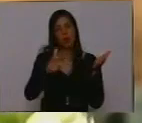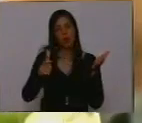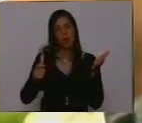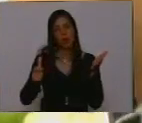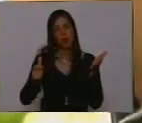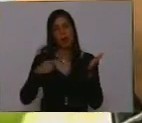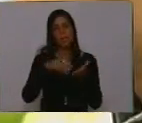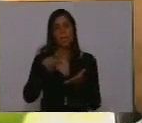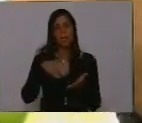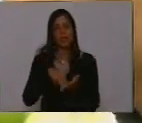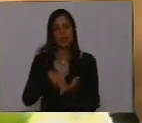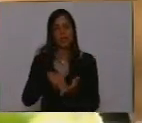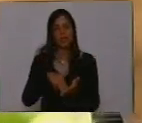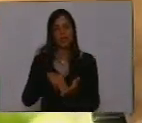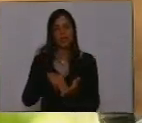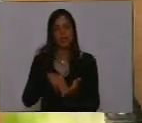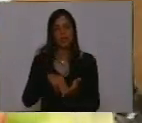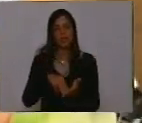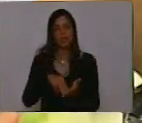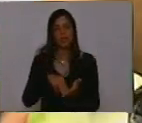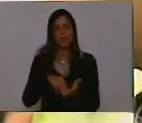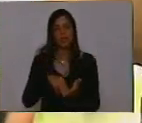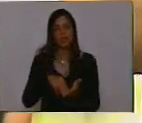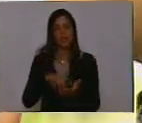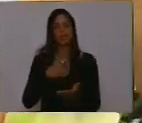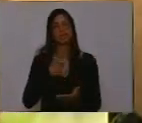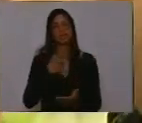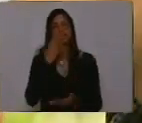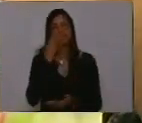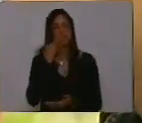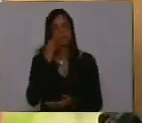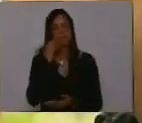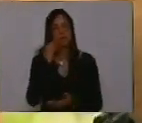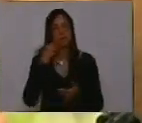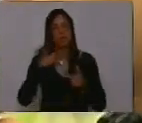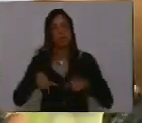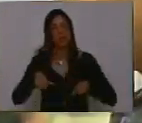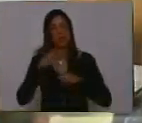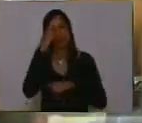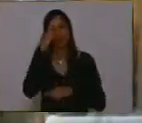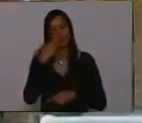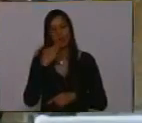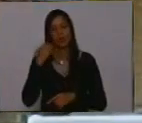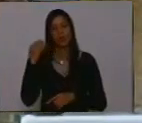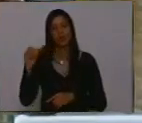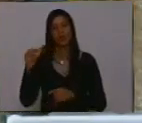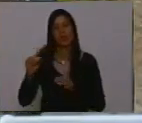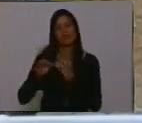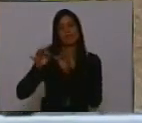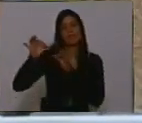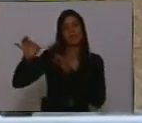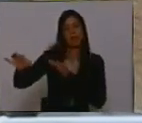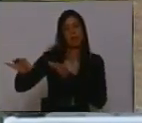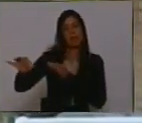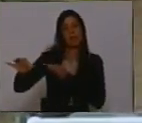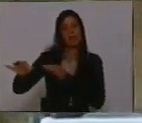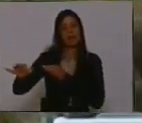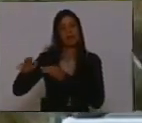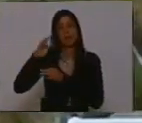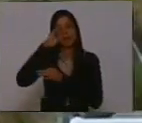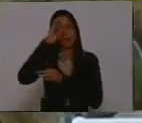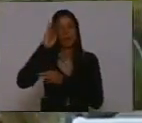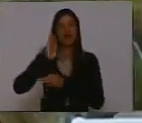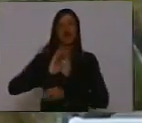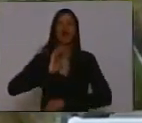a vivir de un espacio de ciudad dormitorio, y hablo del pueblo del Tuy. El pueblo tuyero fue destinado por la